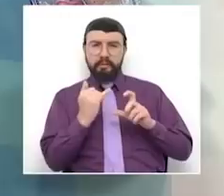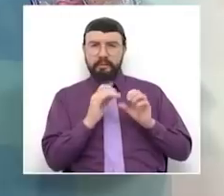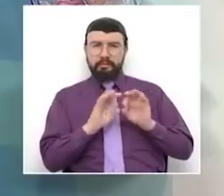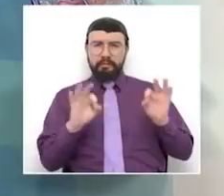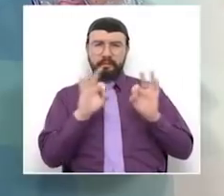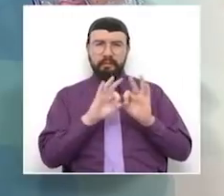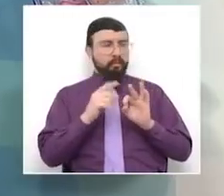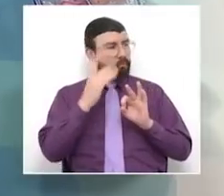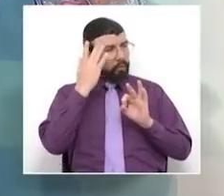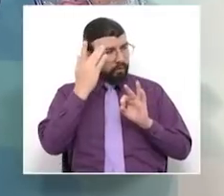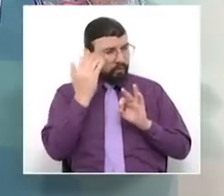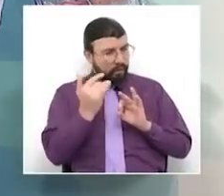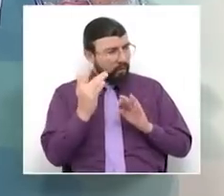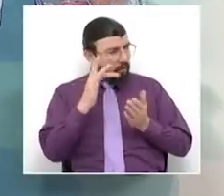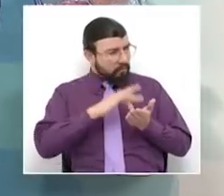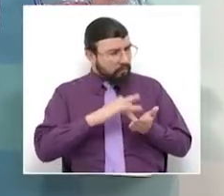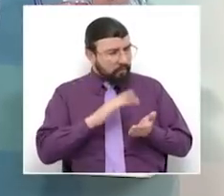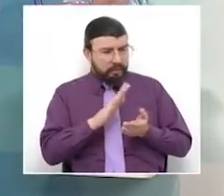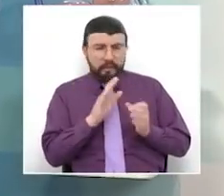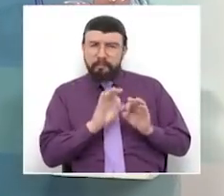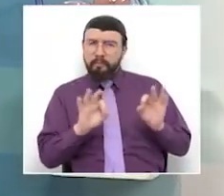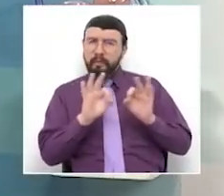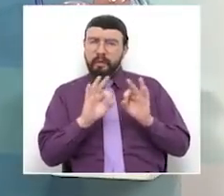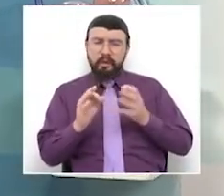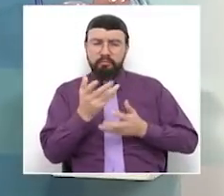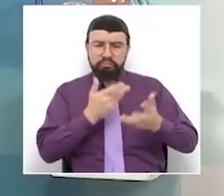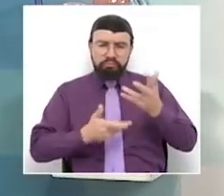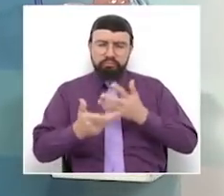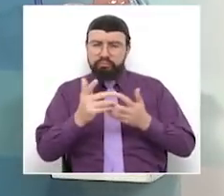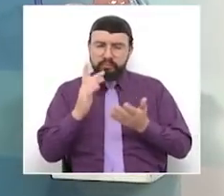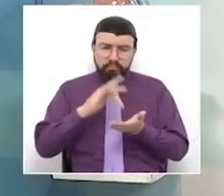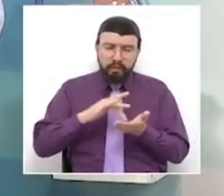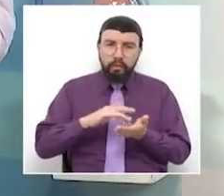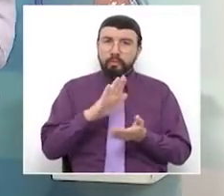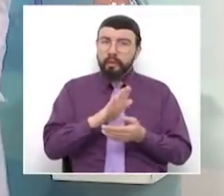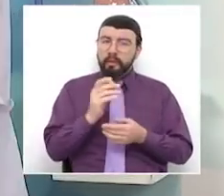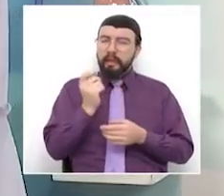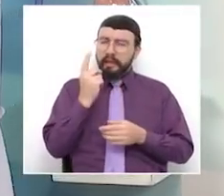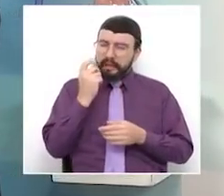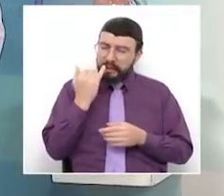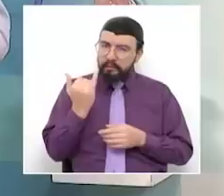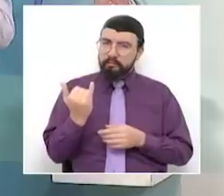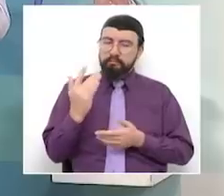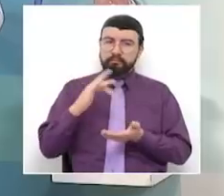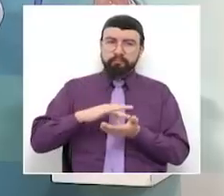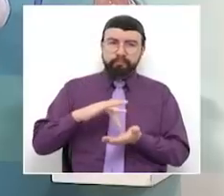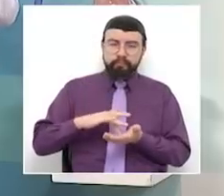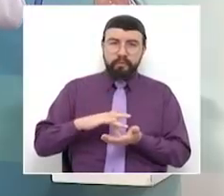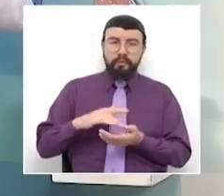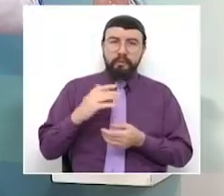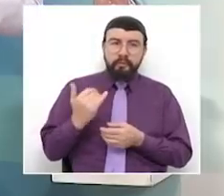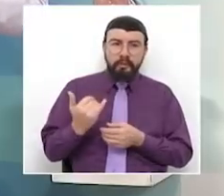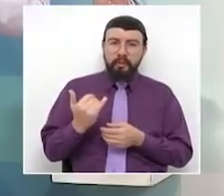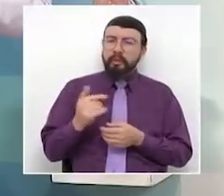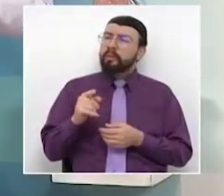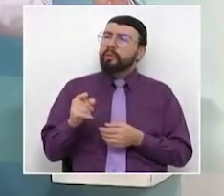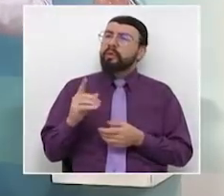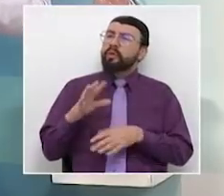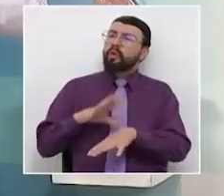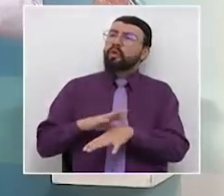de explicar de una manera muy didáctica para que ustedes entiendan la importancia de los apoyos diagnósticos. Doctor Javier